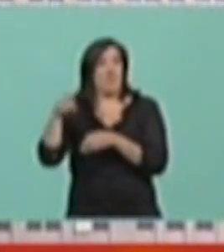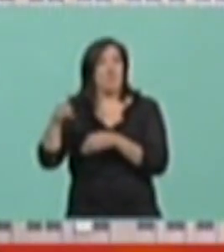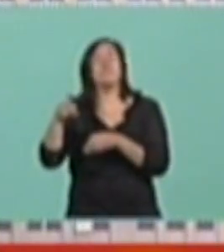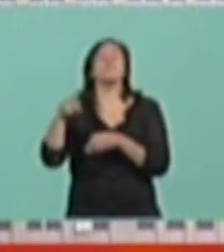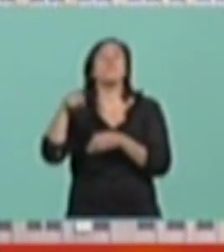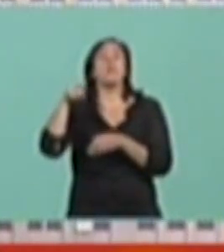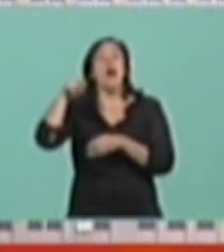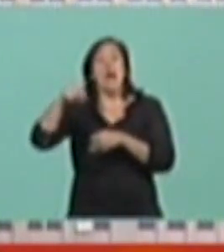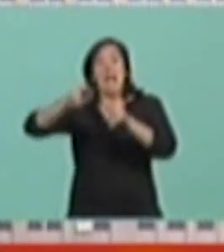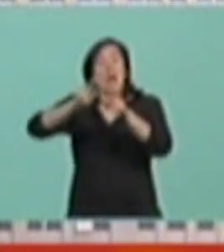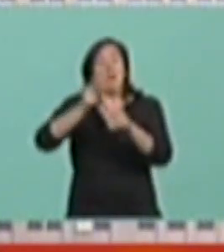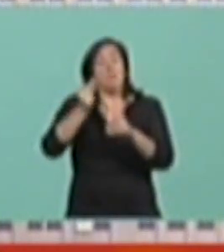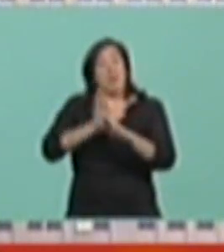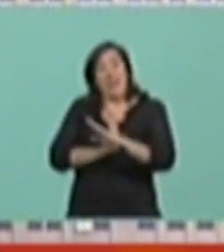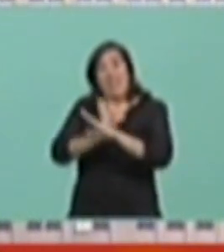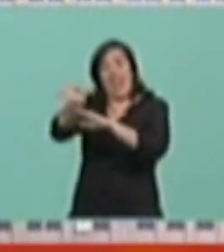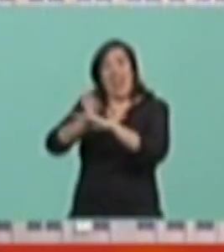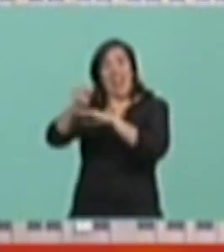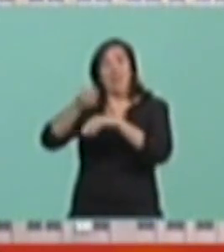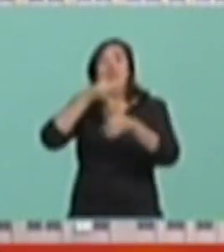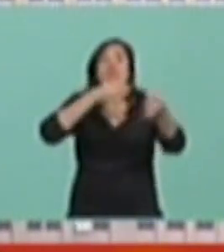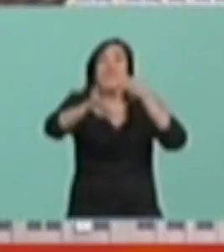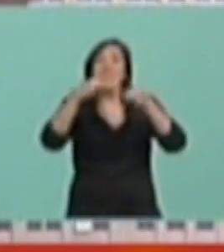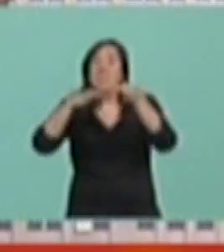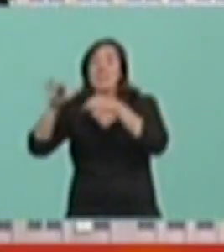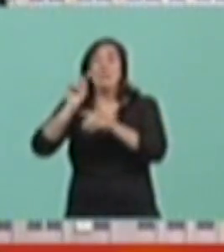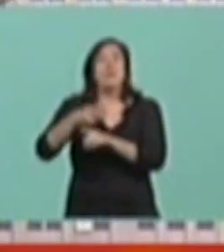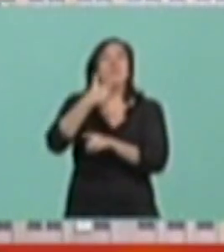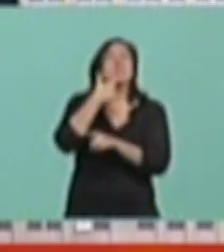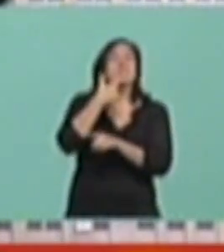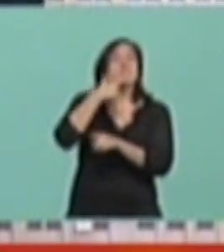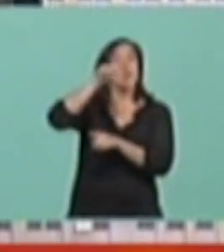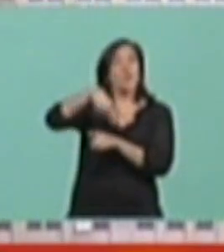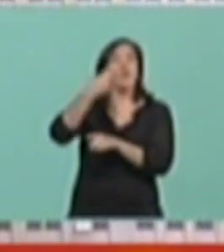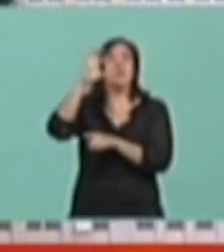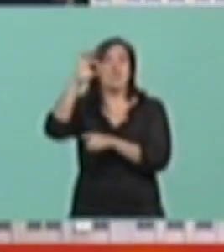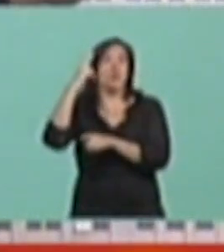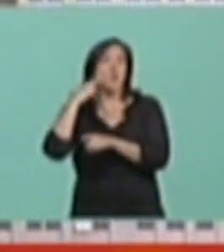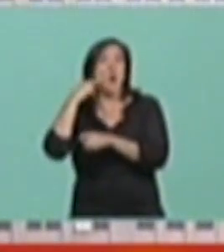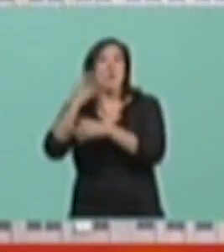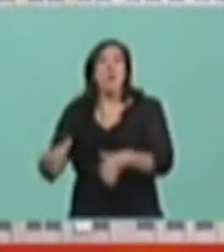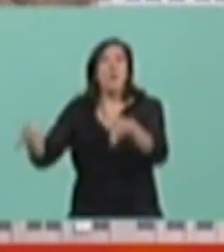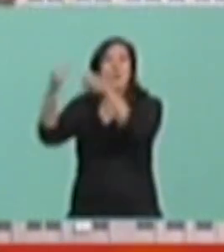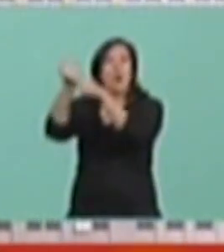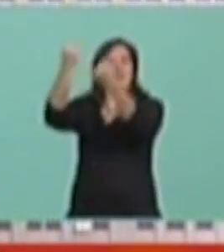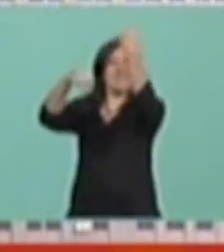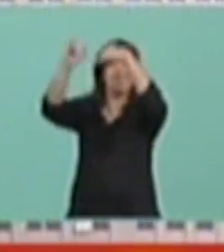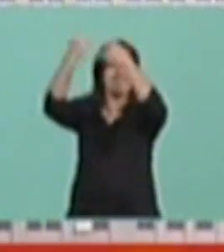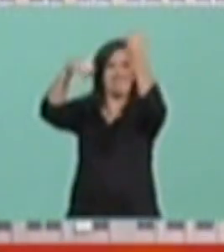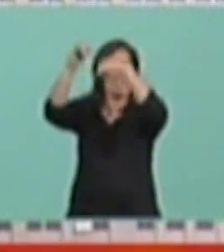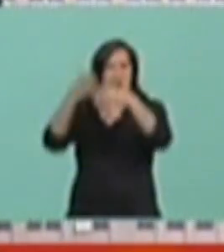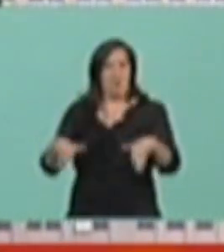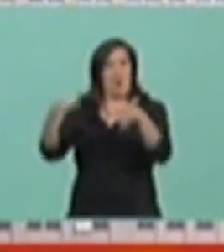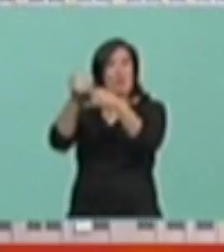y que iba a haber una solución beneficiosa para todos. Y bueno, también eso, más un comentario que yo creo que